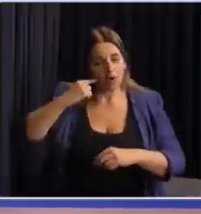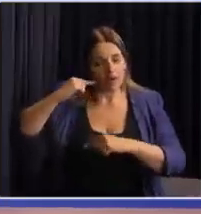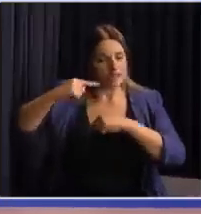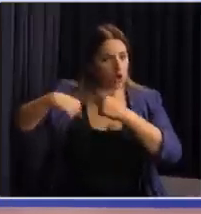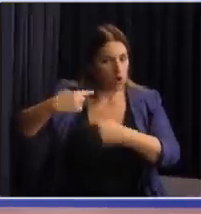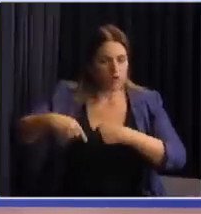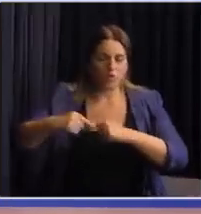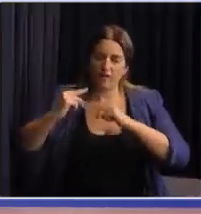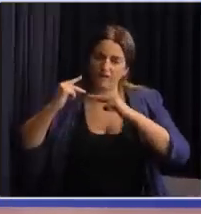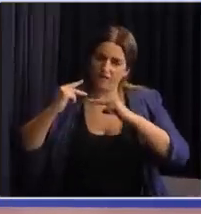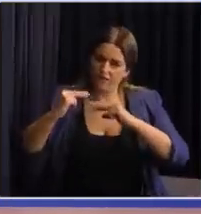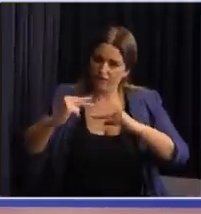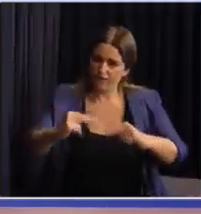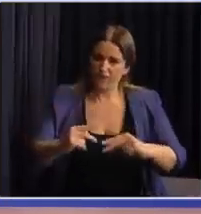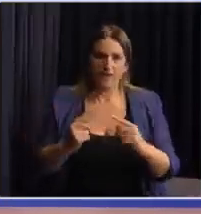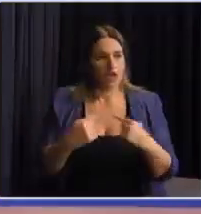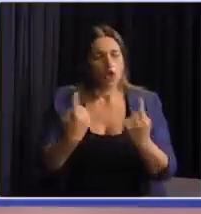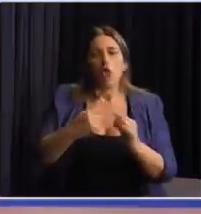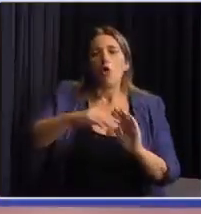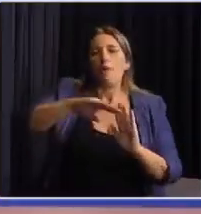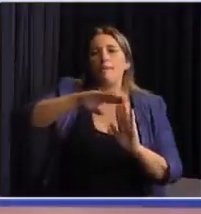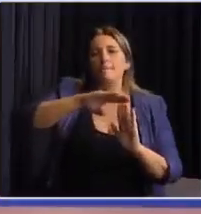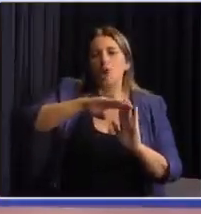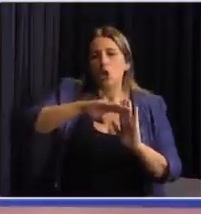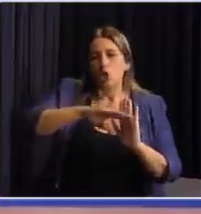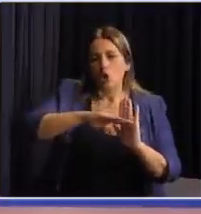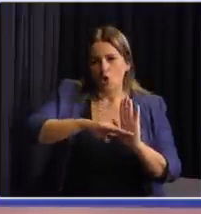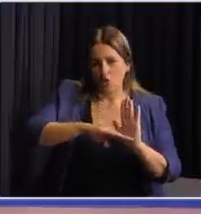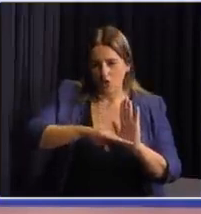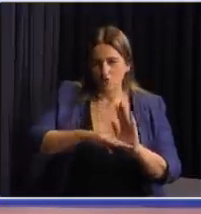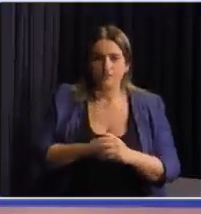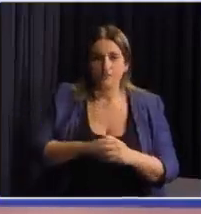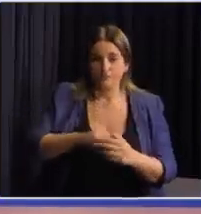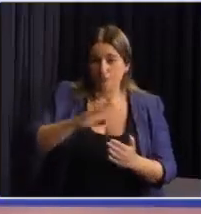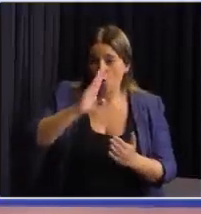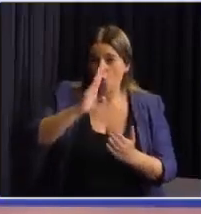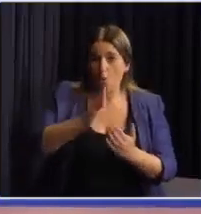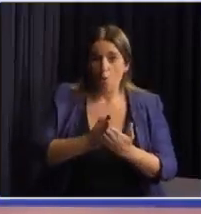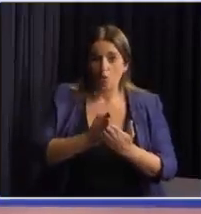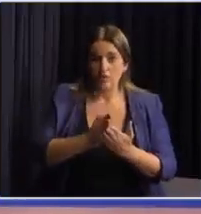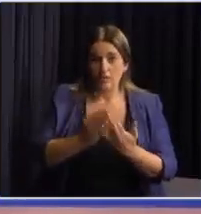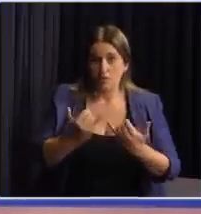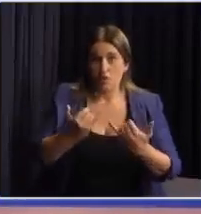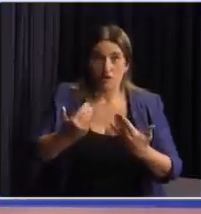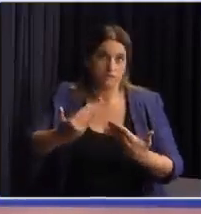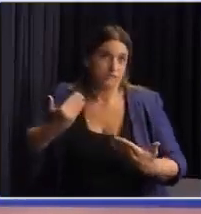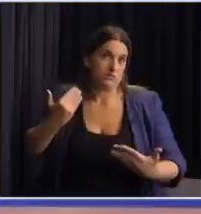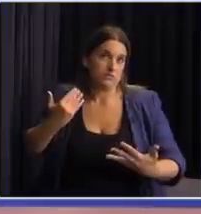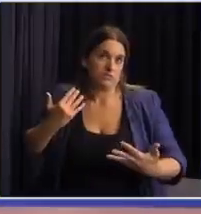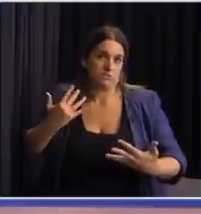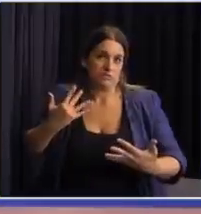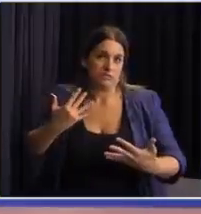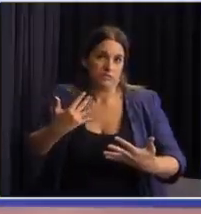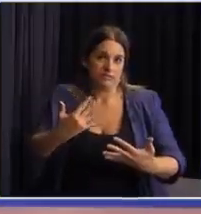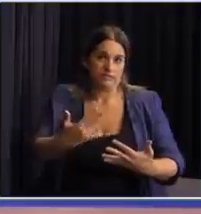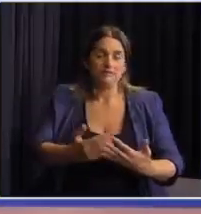mantener todas las medidas tomadas la última vez hasta el 16